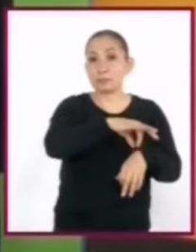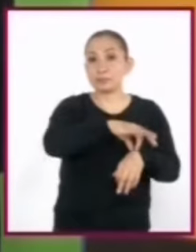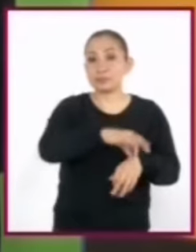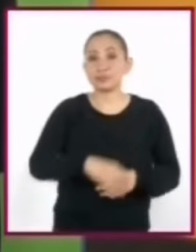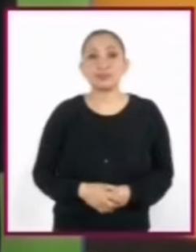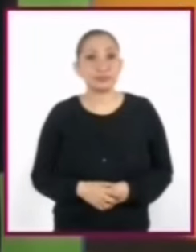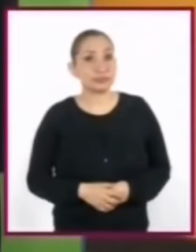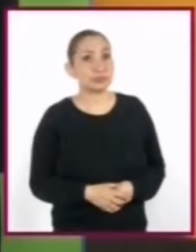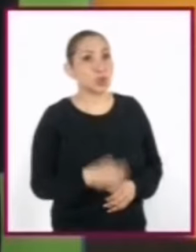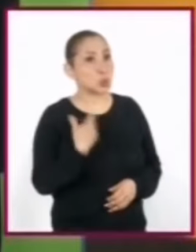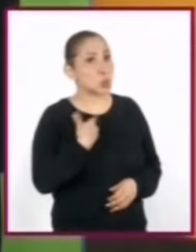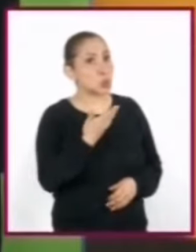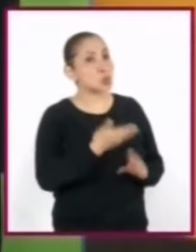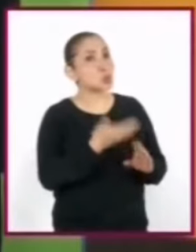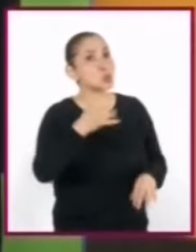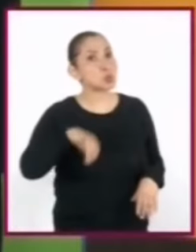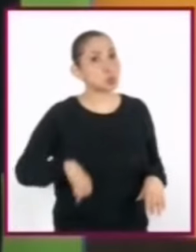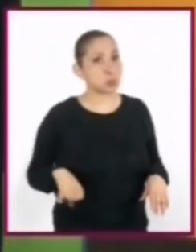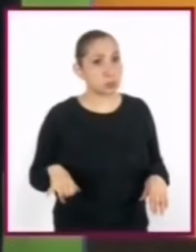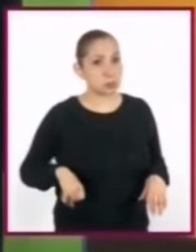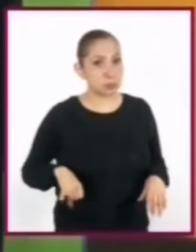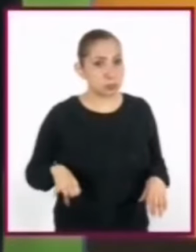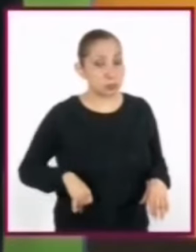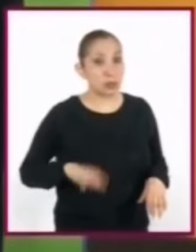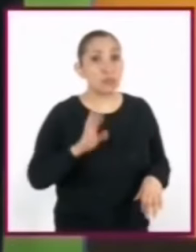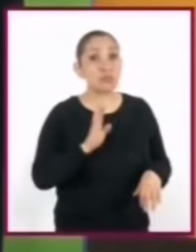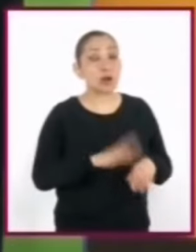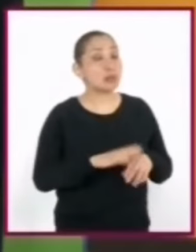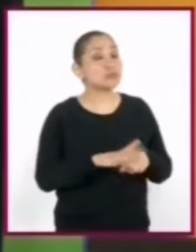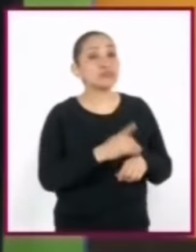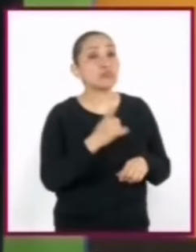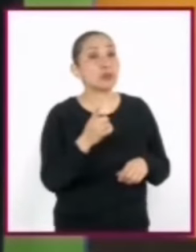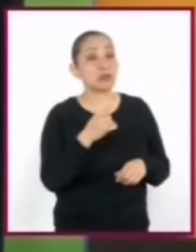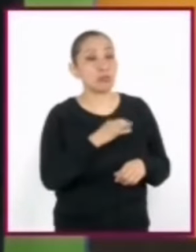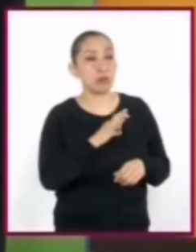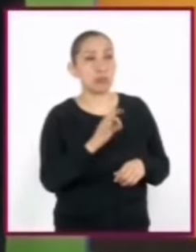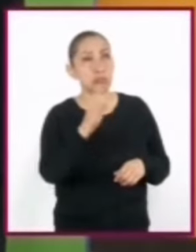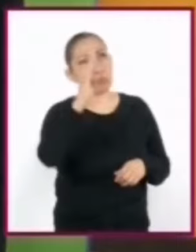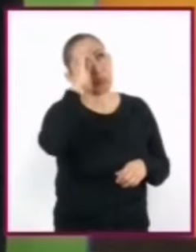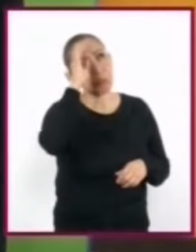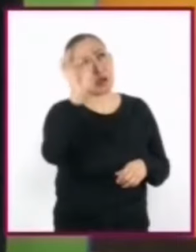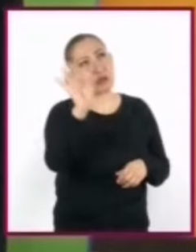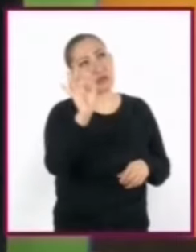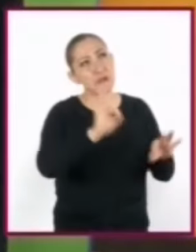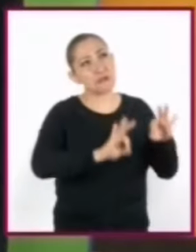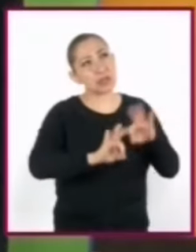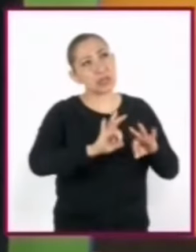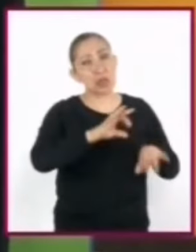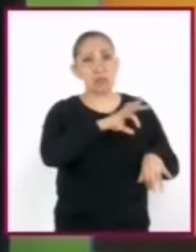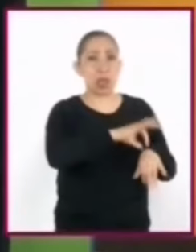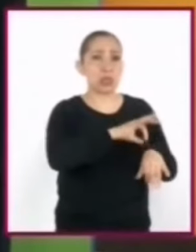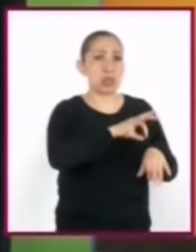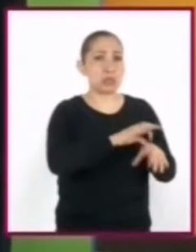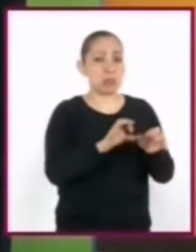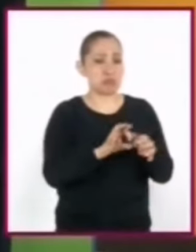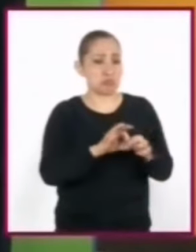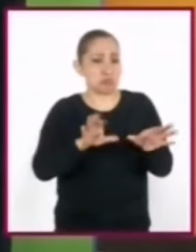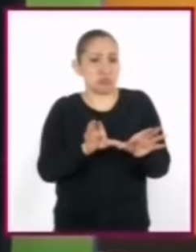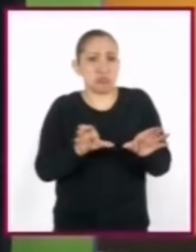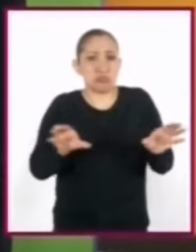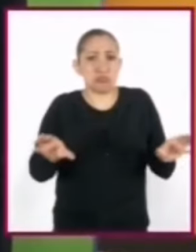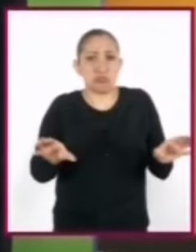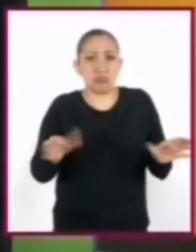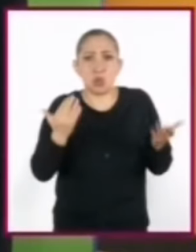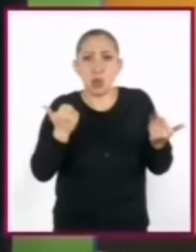medicina. Me resulta bastante interesante, sobre todo porque podríamos pensar que la física y la medicina no tienen